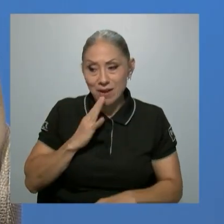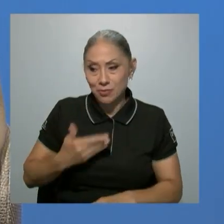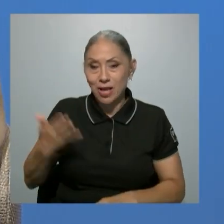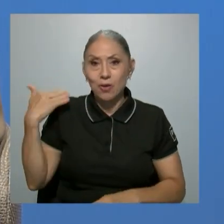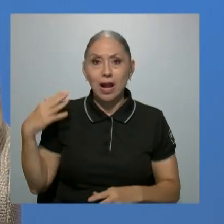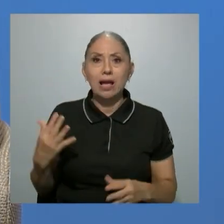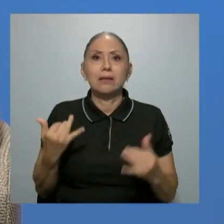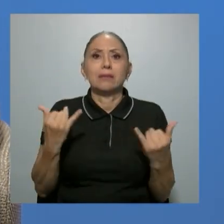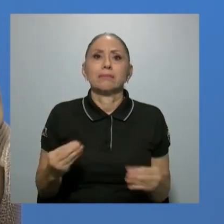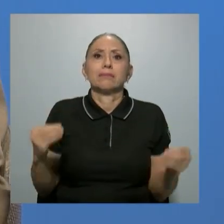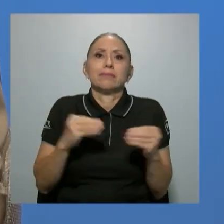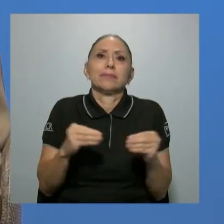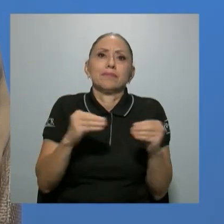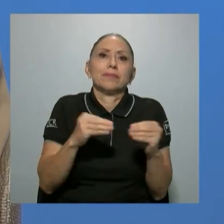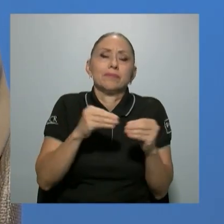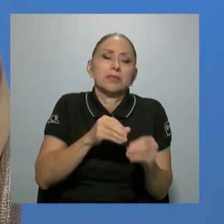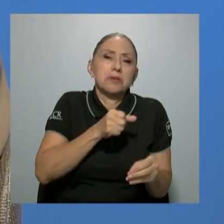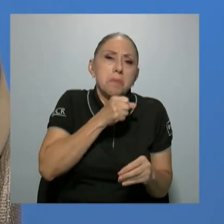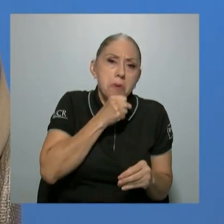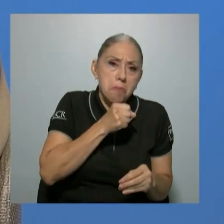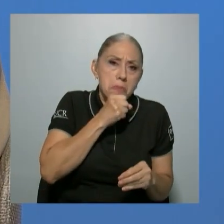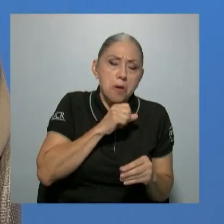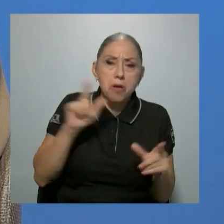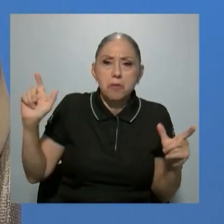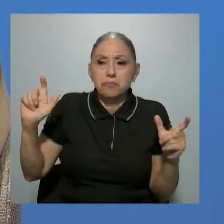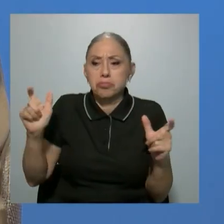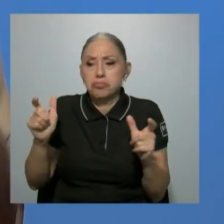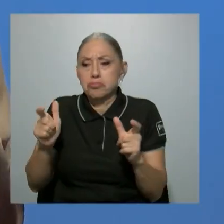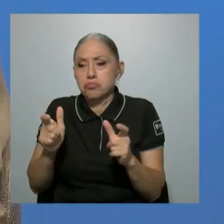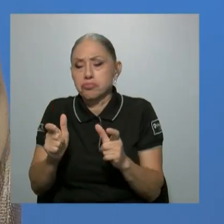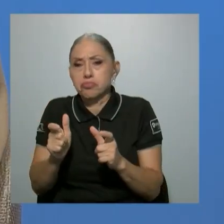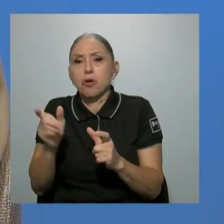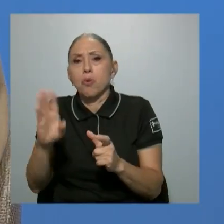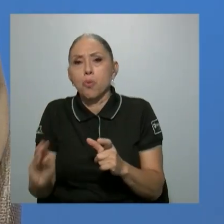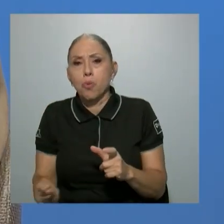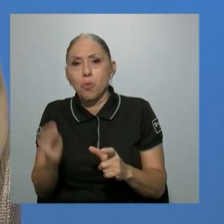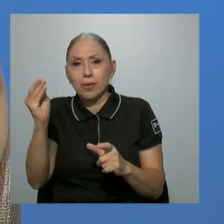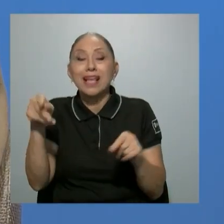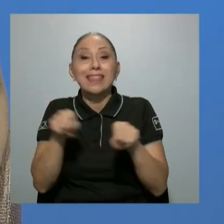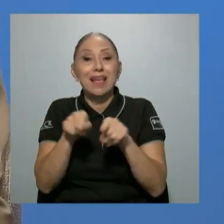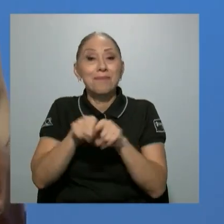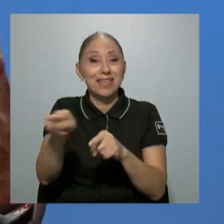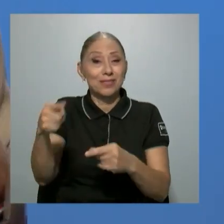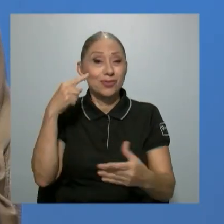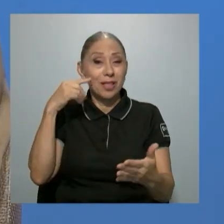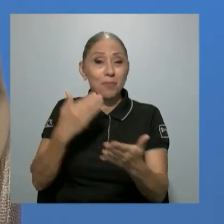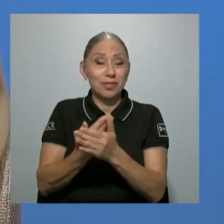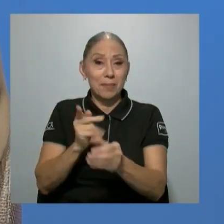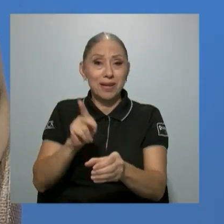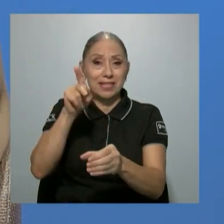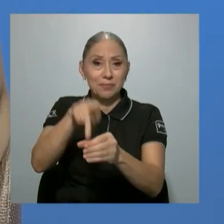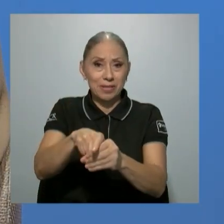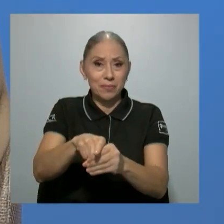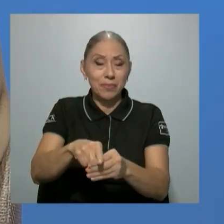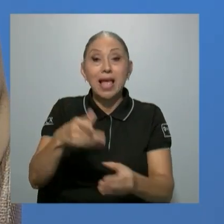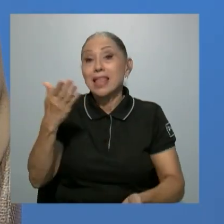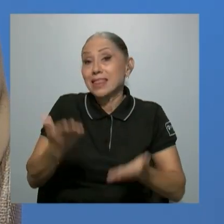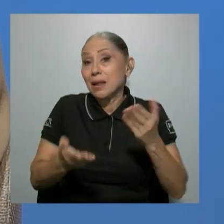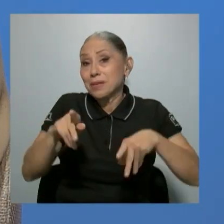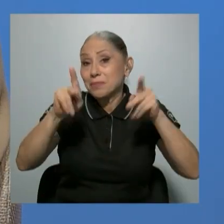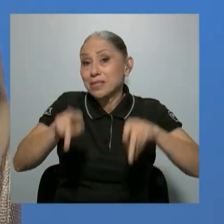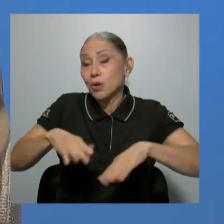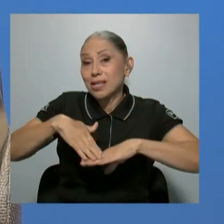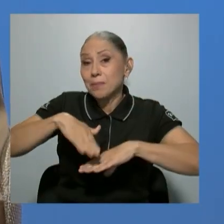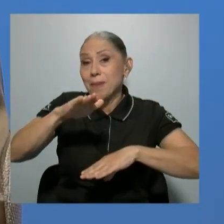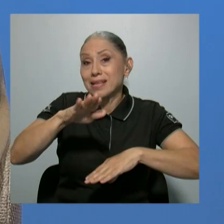cambio generacional se refleja también en la participación. Todos recordaremos, los que tenemos tal vez más de 40 años, que